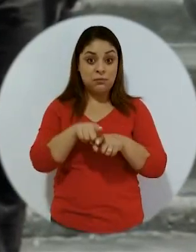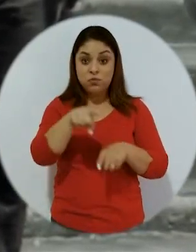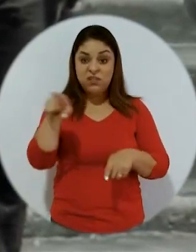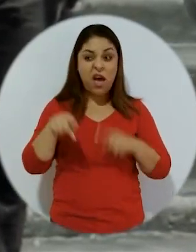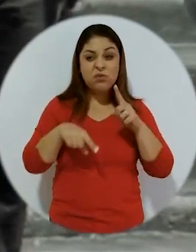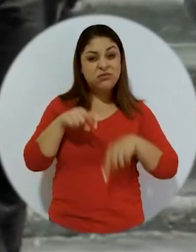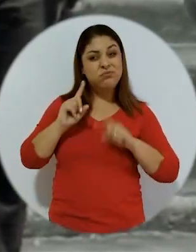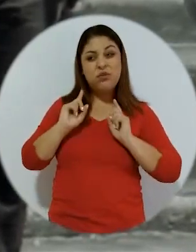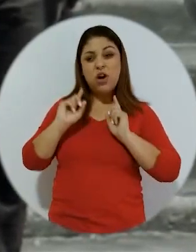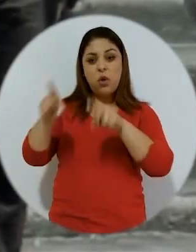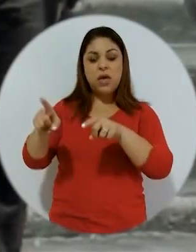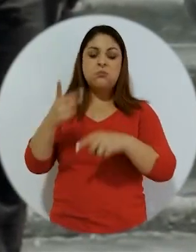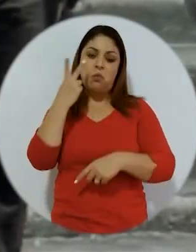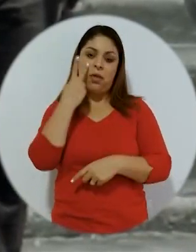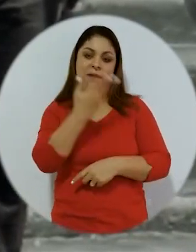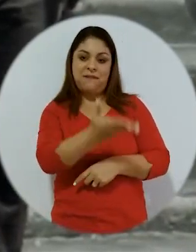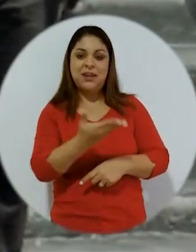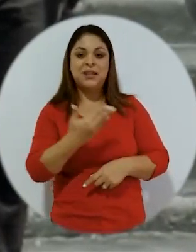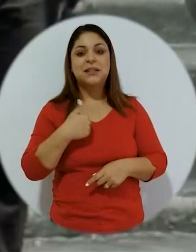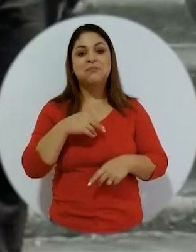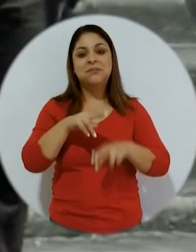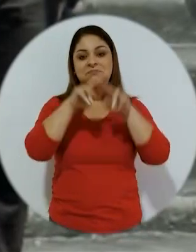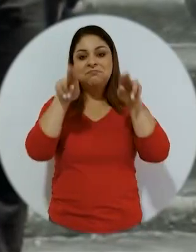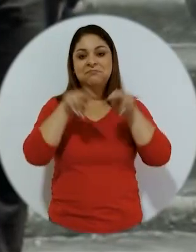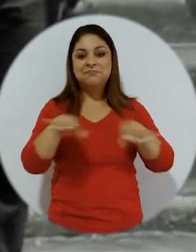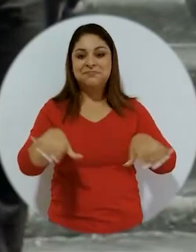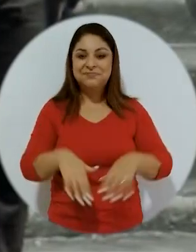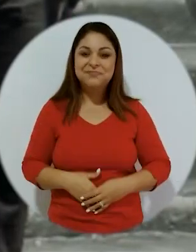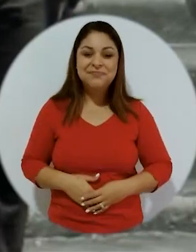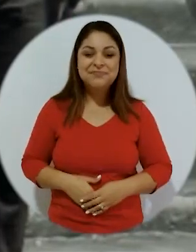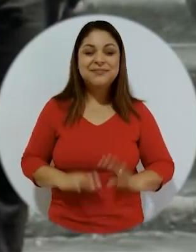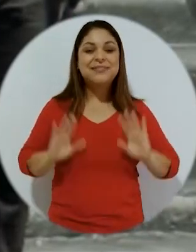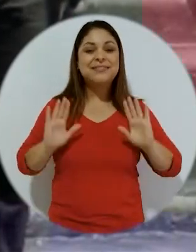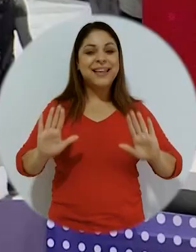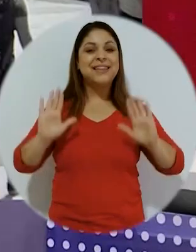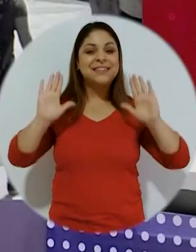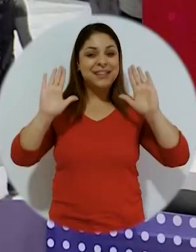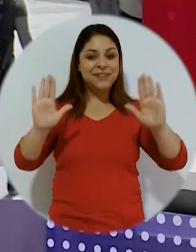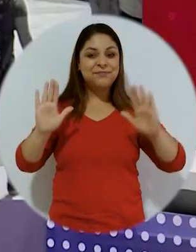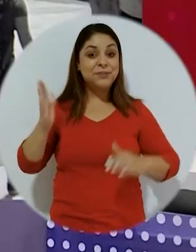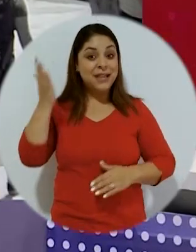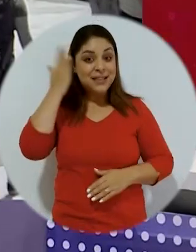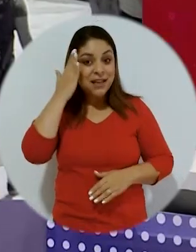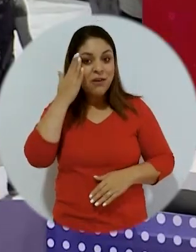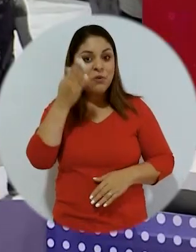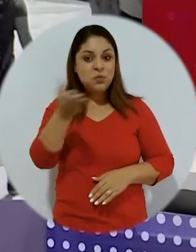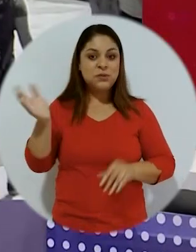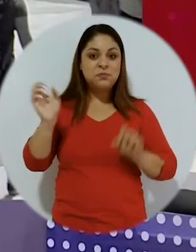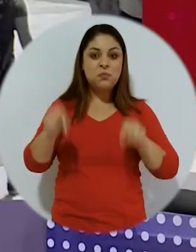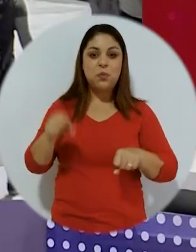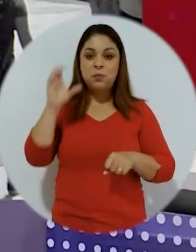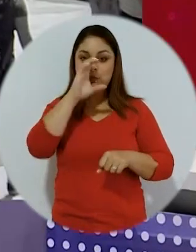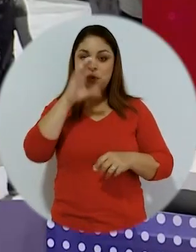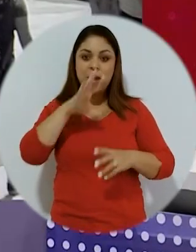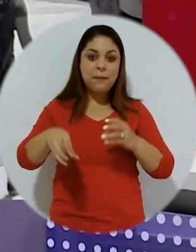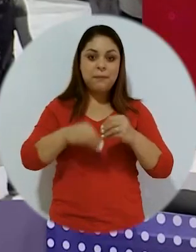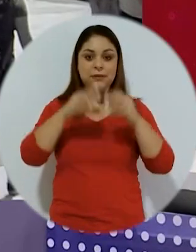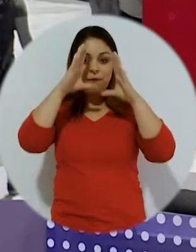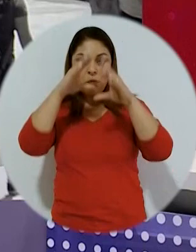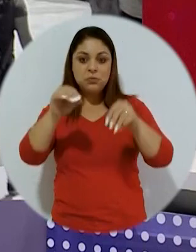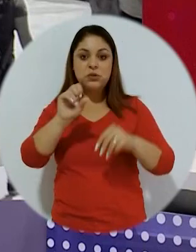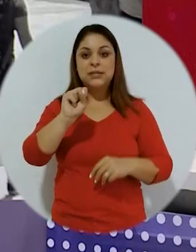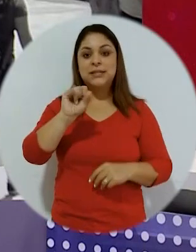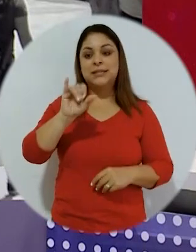Entonces también aquellos que no nos puedan acompañar pueden verlo en línea también. Excelente. Entonces, bueno, ya saben, pueden buscar más información